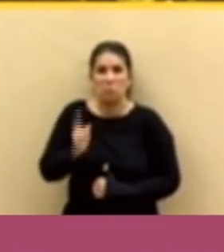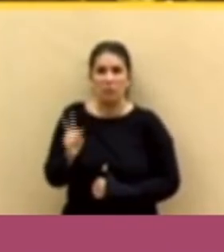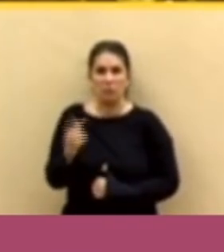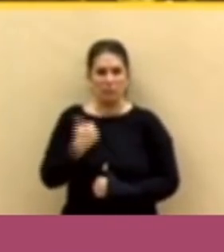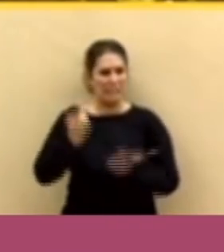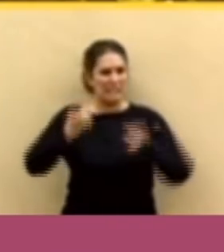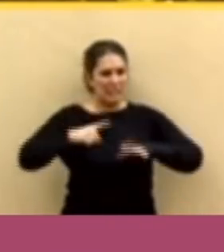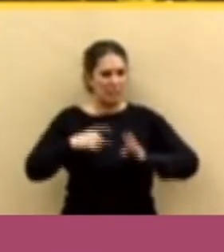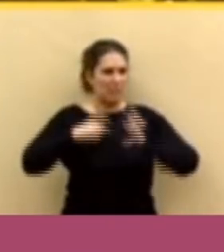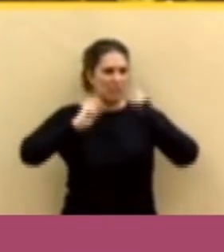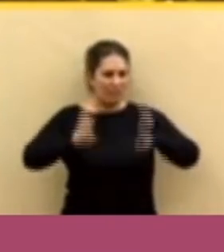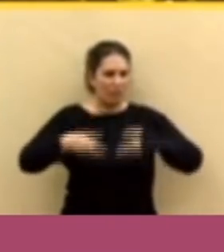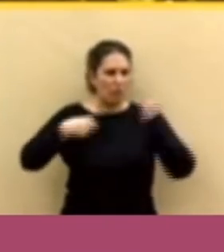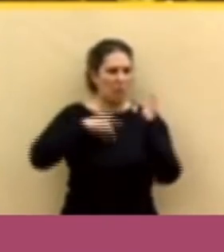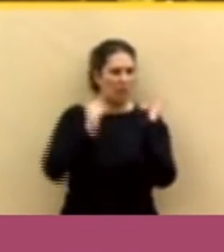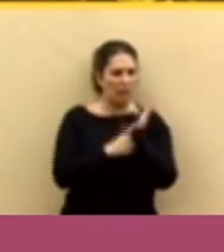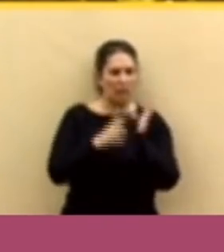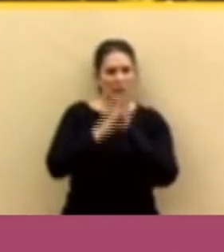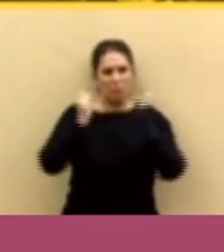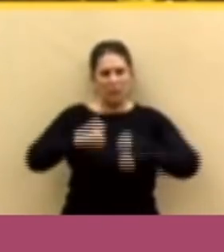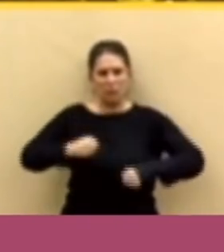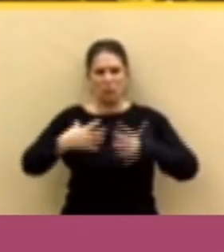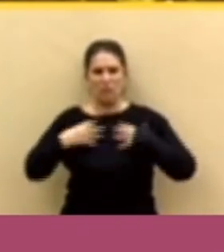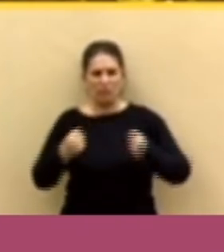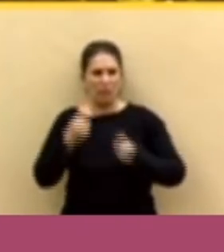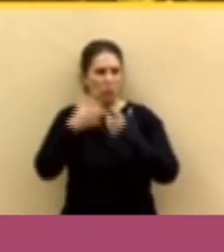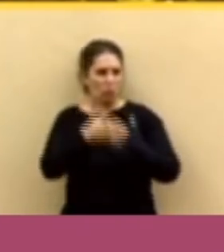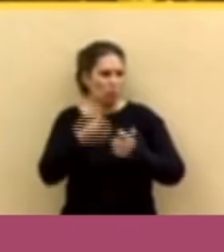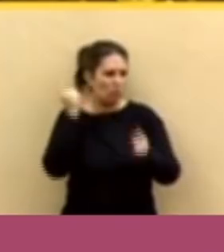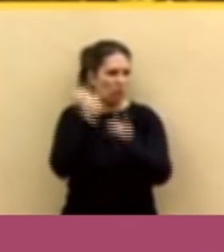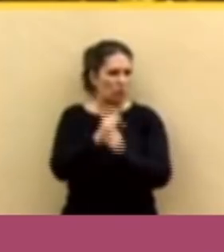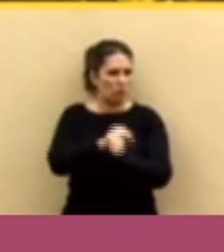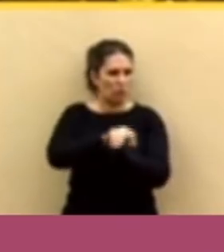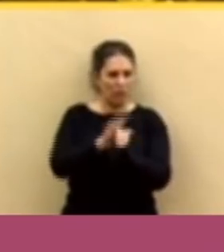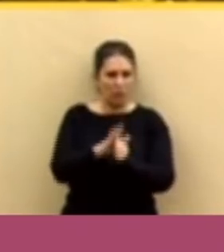votantes como consecuencia de la fusión. Pero dicho eso, insisto,